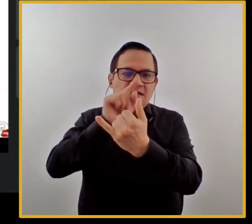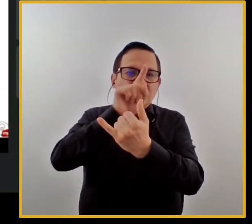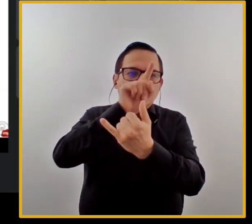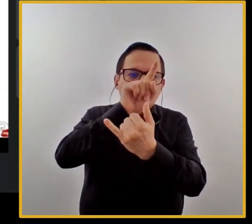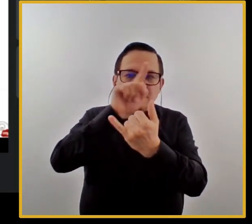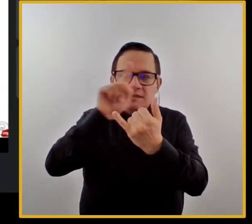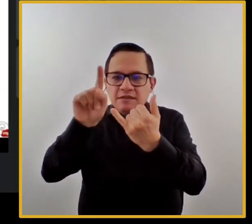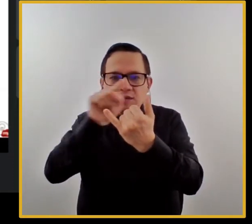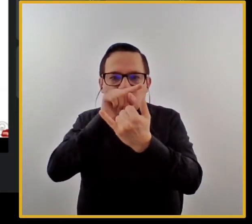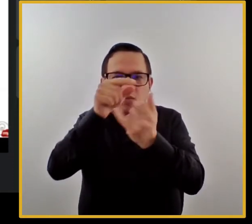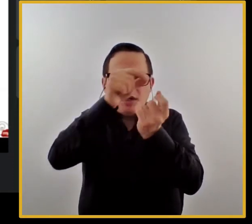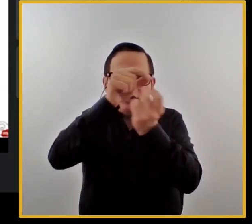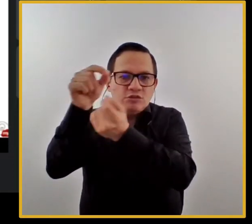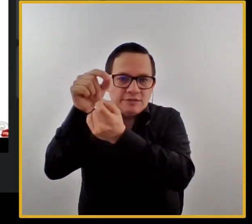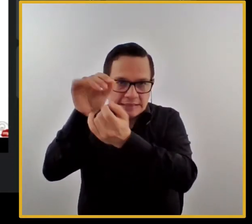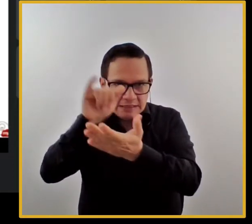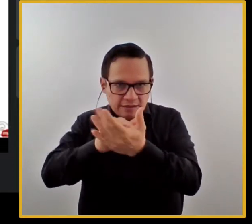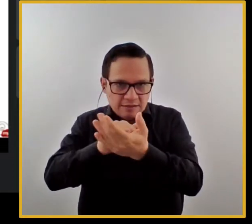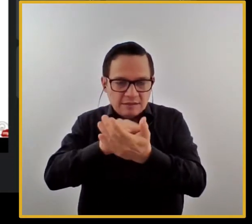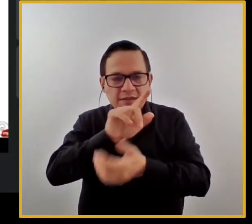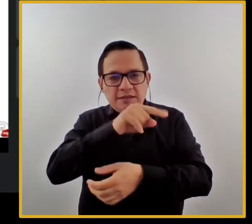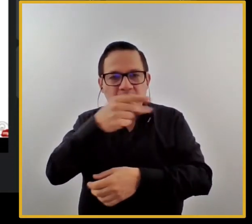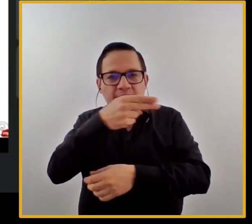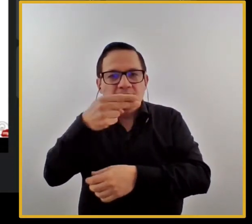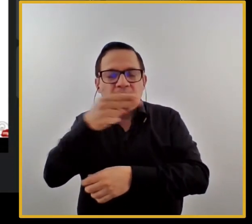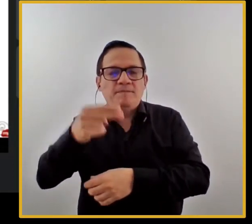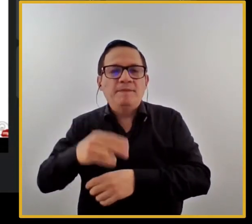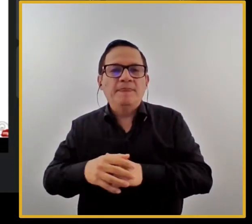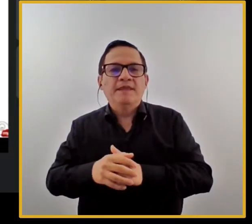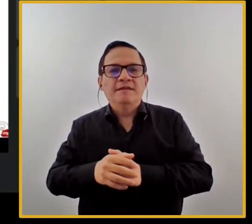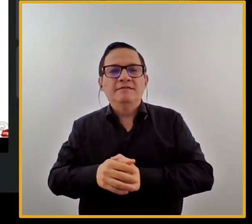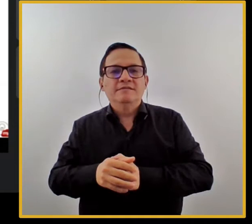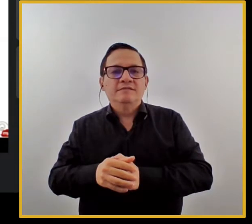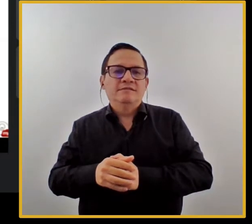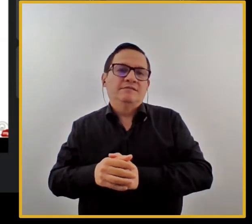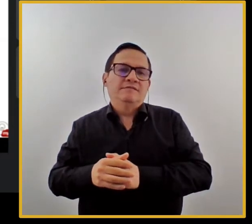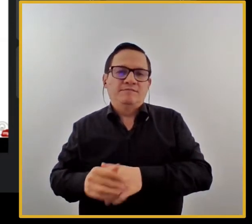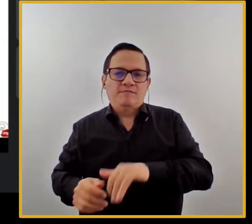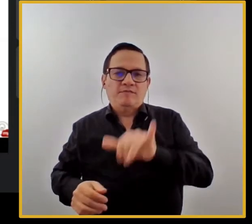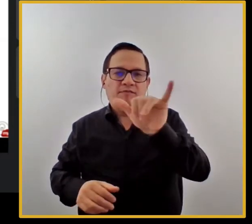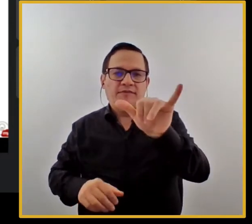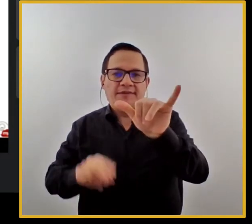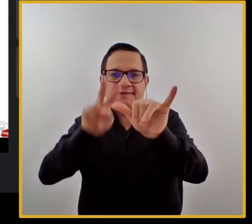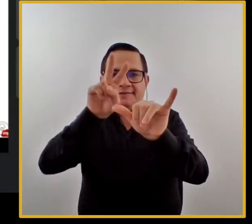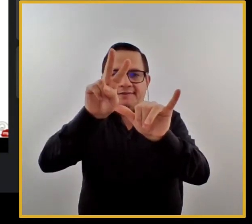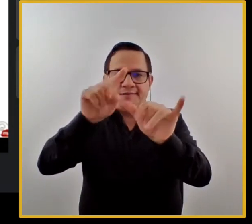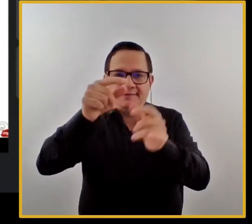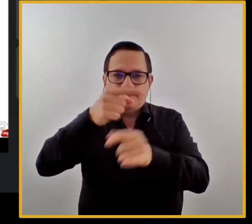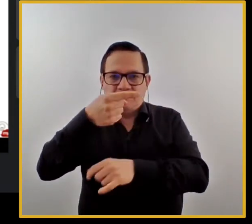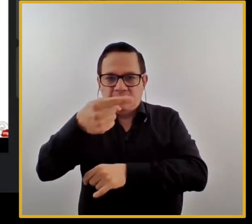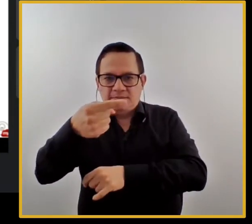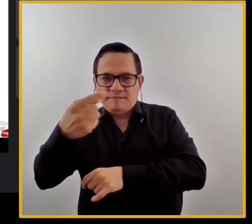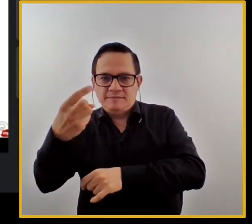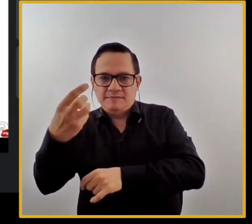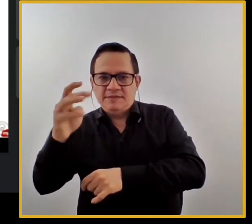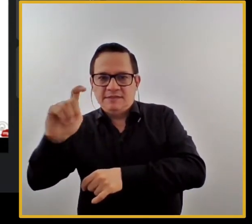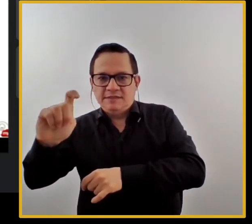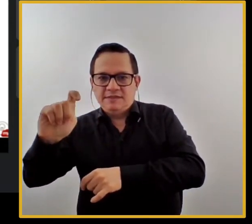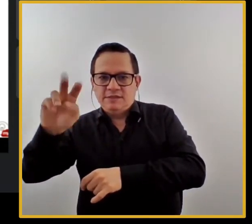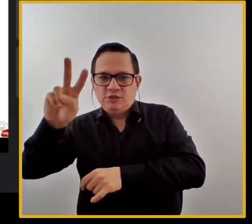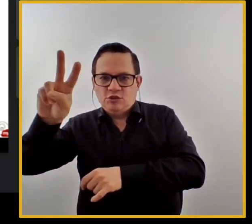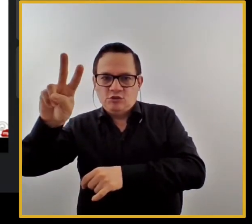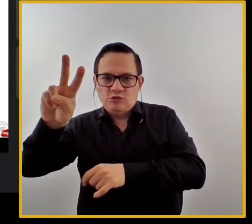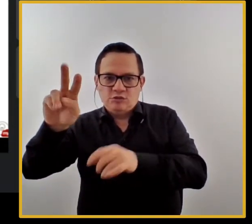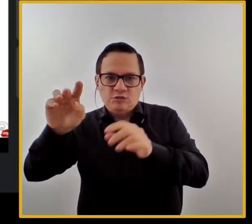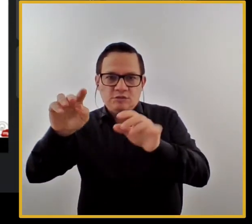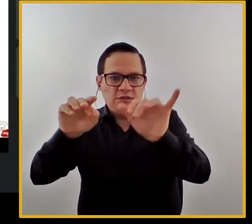está y al cuadrado menos x al cuadrado, que usted dijo que era de grado 2, ¿esa se toma aparte esos dos exponentes o se pueden